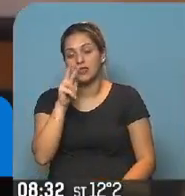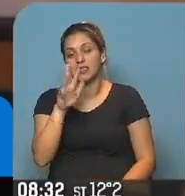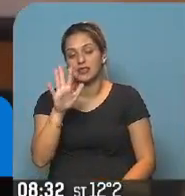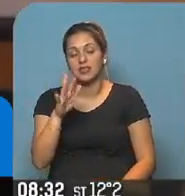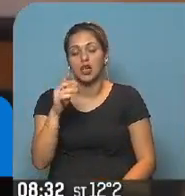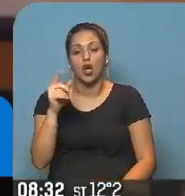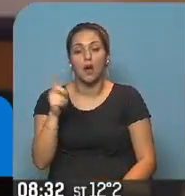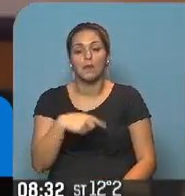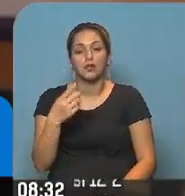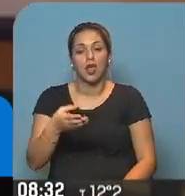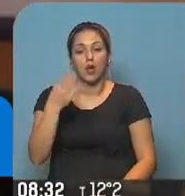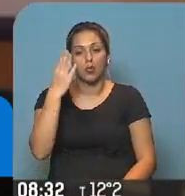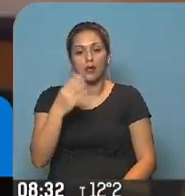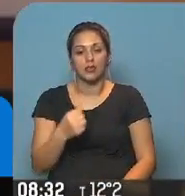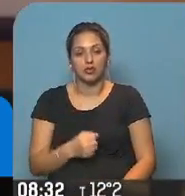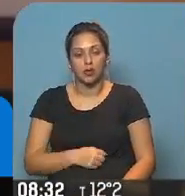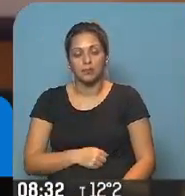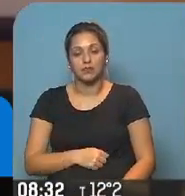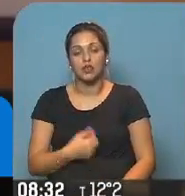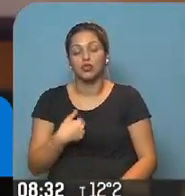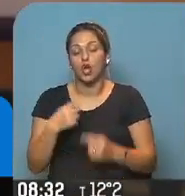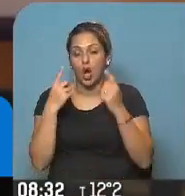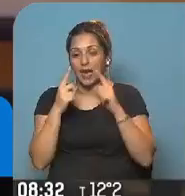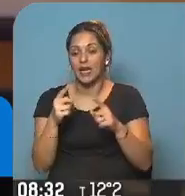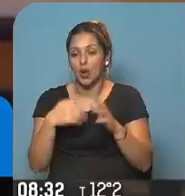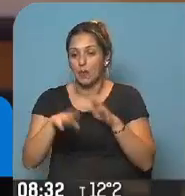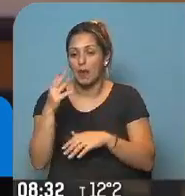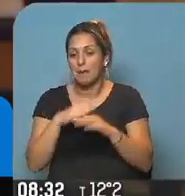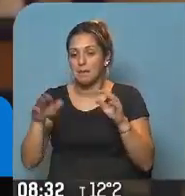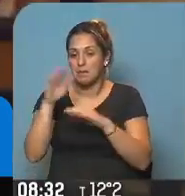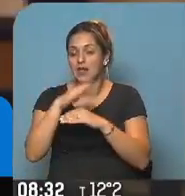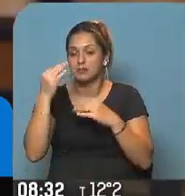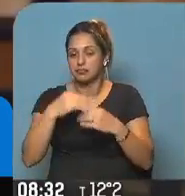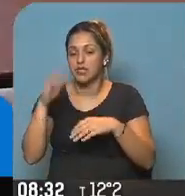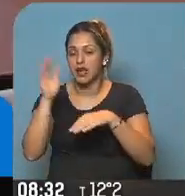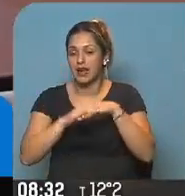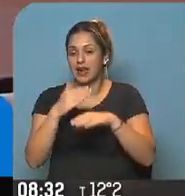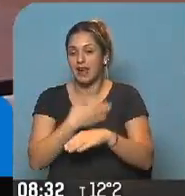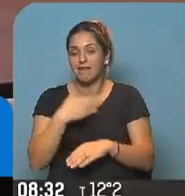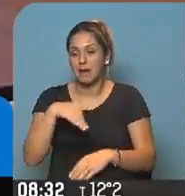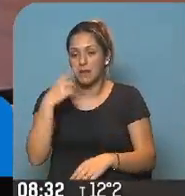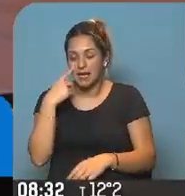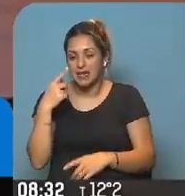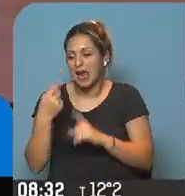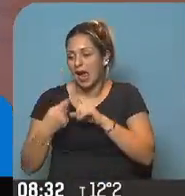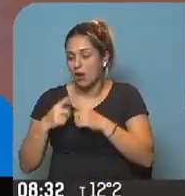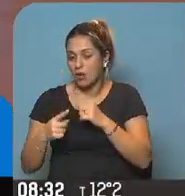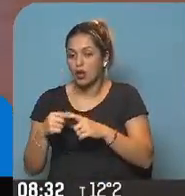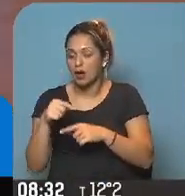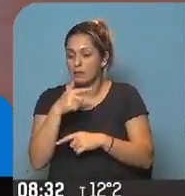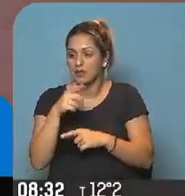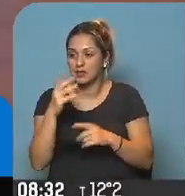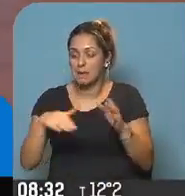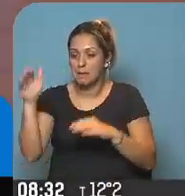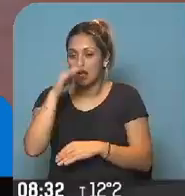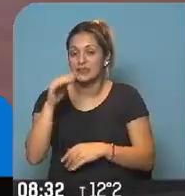de inflación, tranquilamente. Yo creo que se va a superar la meta acordada con el FMI. ¿Y el año que viene? Y es muy difícil saber,